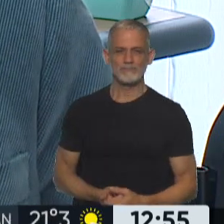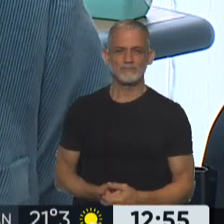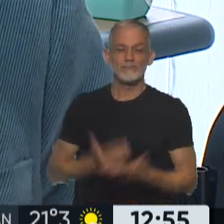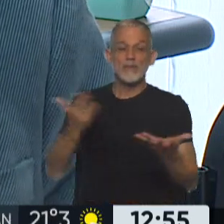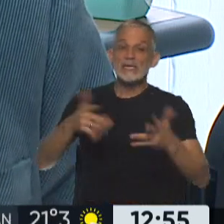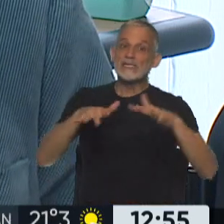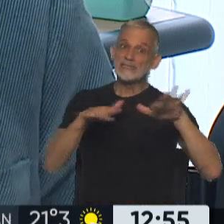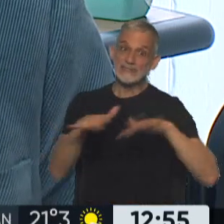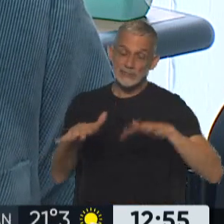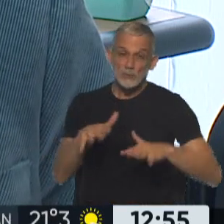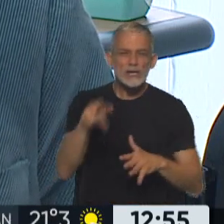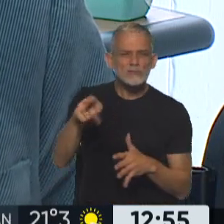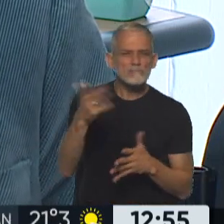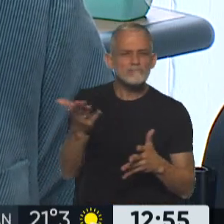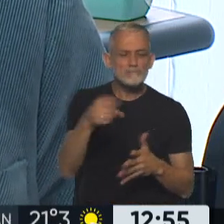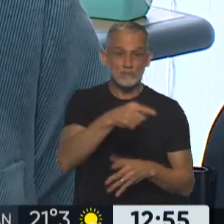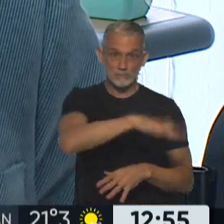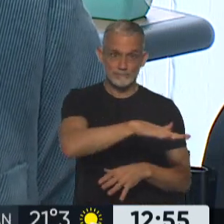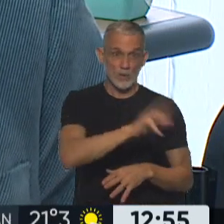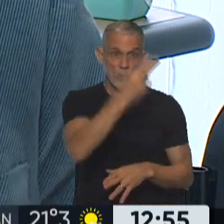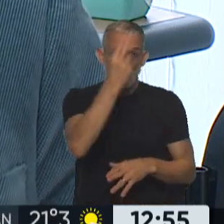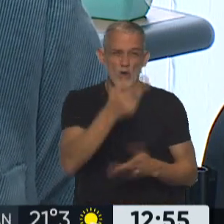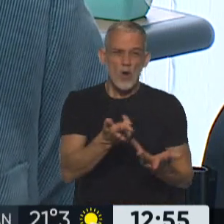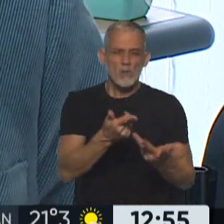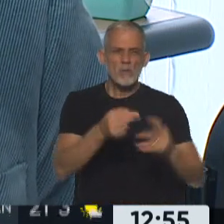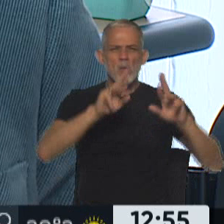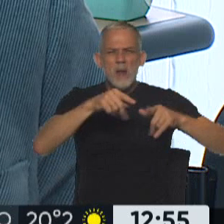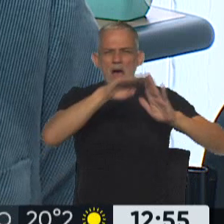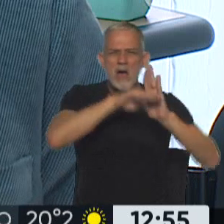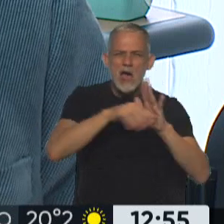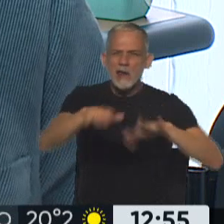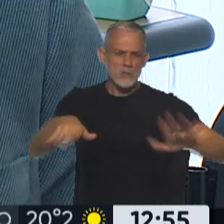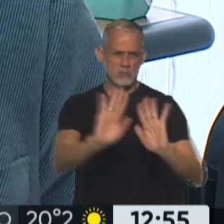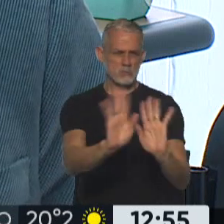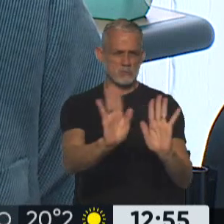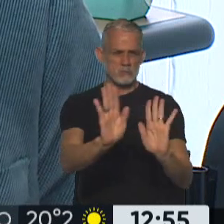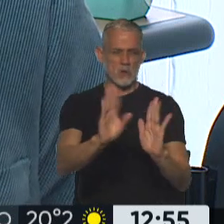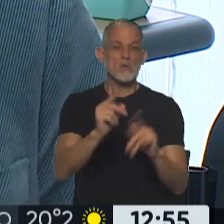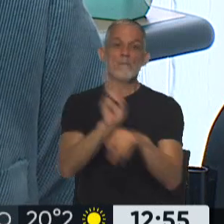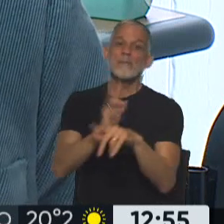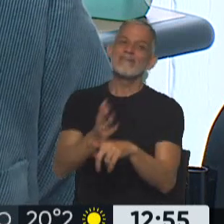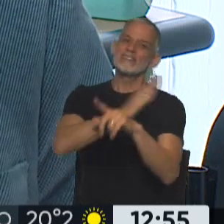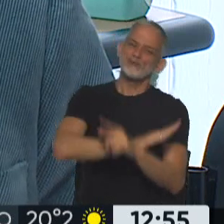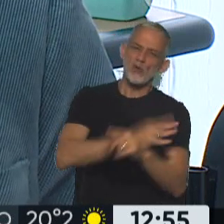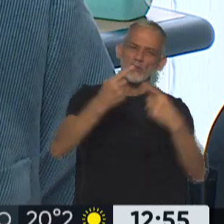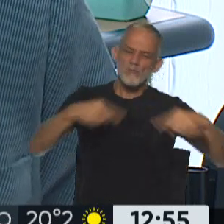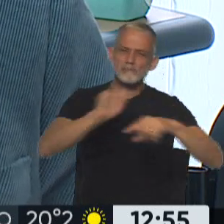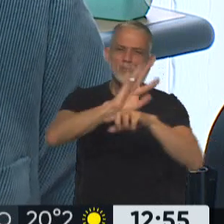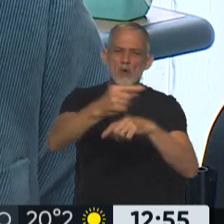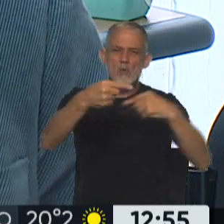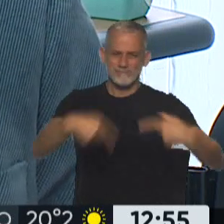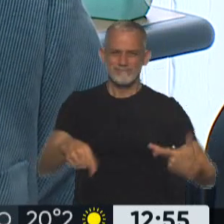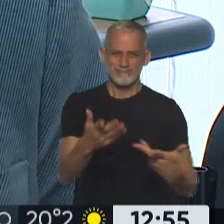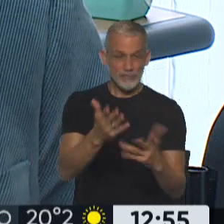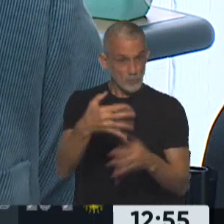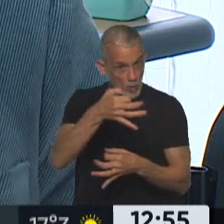La situación con la que ella pierde la vida no tiene que ver con una política de niñez, sino que tiene que ver con la prevención de hechos delictivos. Y si